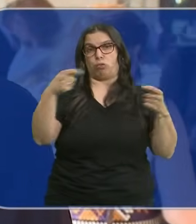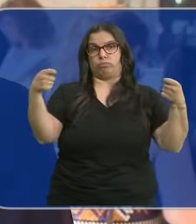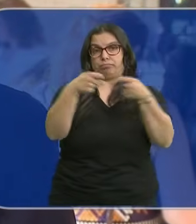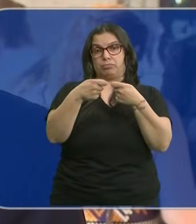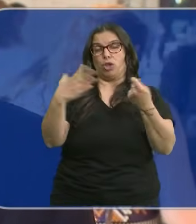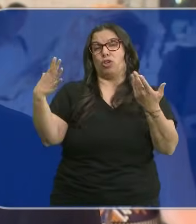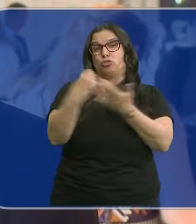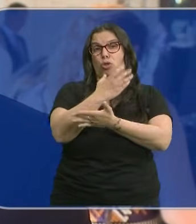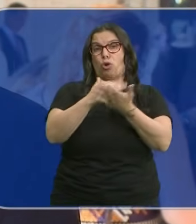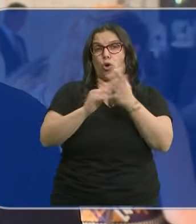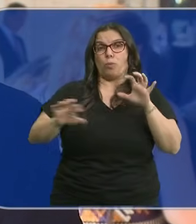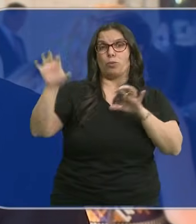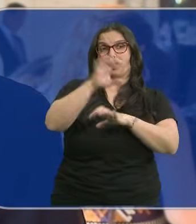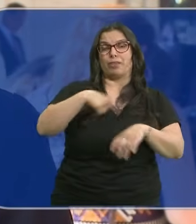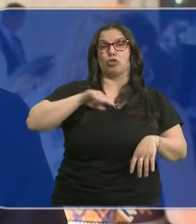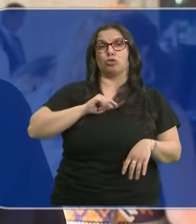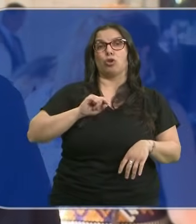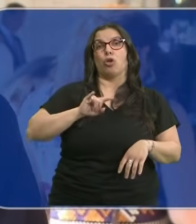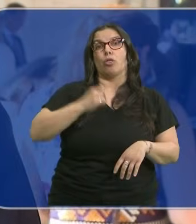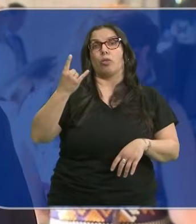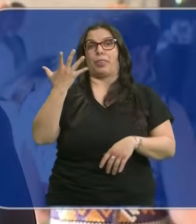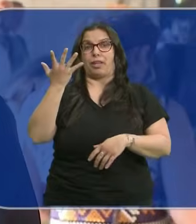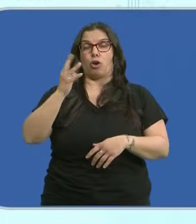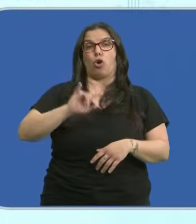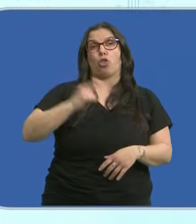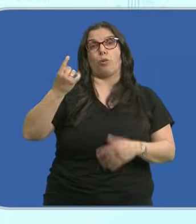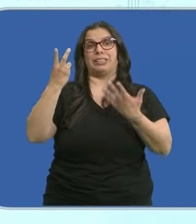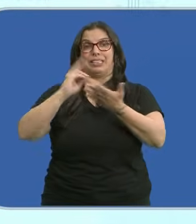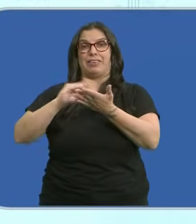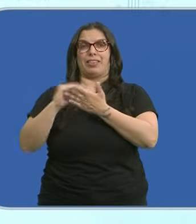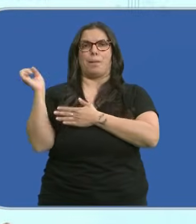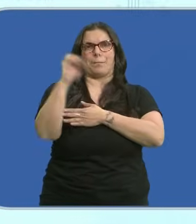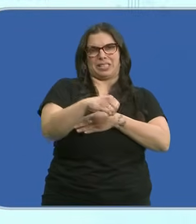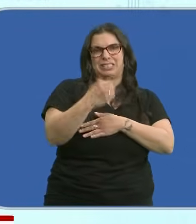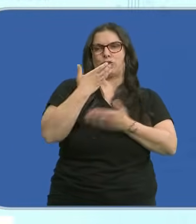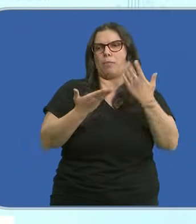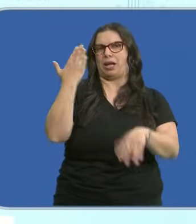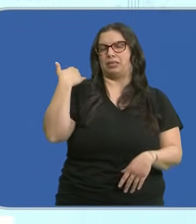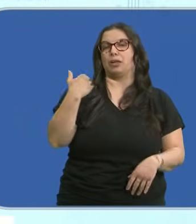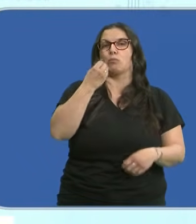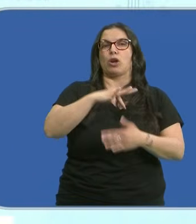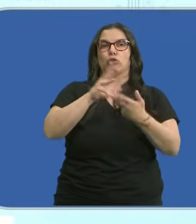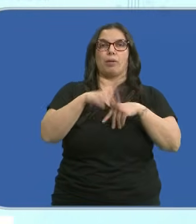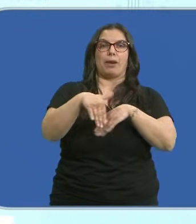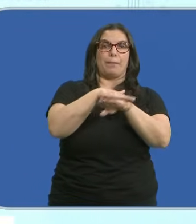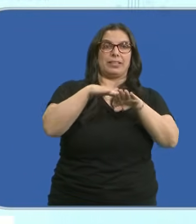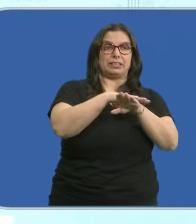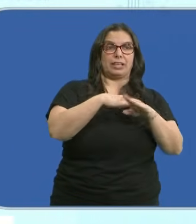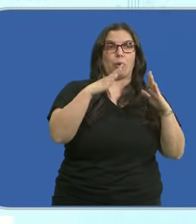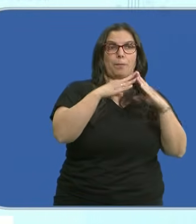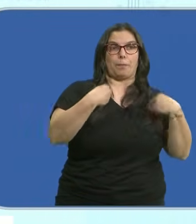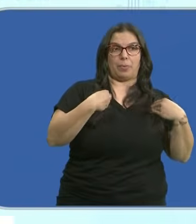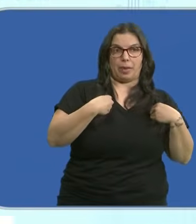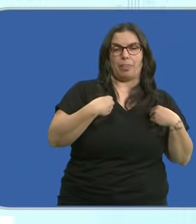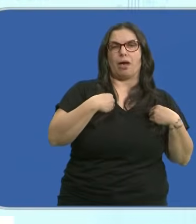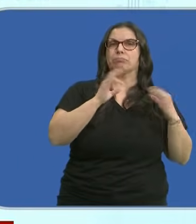vamos a aportar entre 5 y 7 veces más a la aportación que teníamos. Una buena noticia no solo para el Ministerio de Vivienda, que sin duda lo es y lo